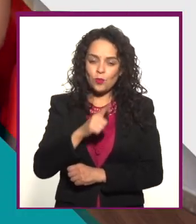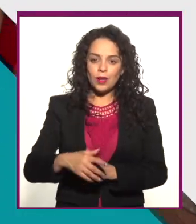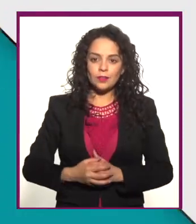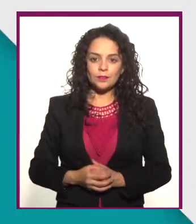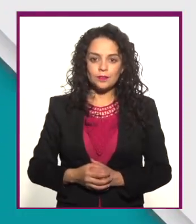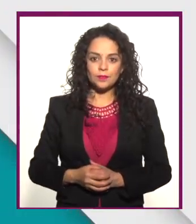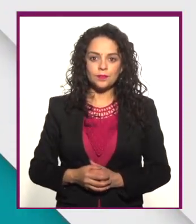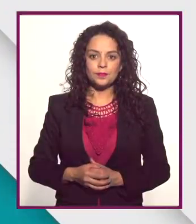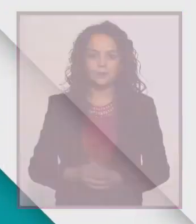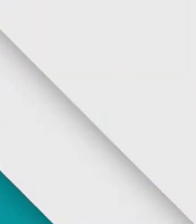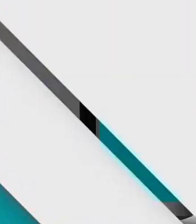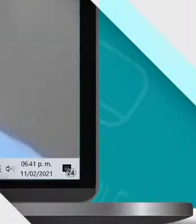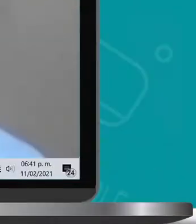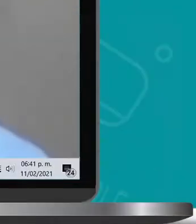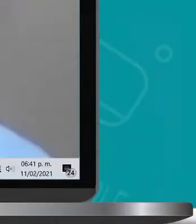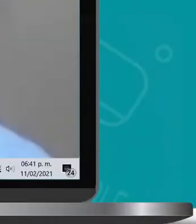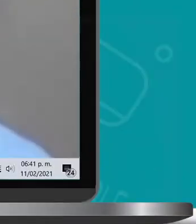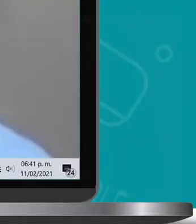lengua.